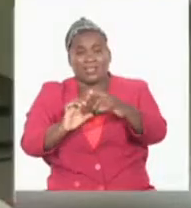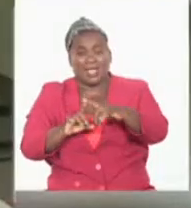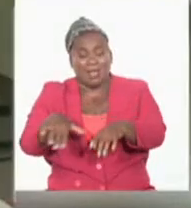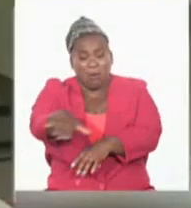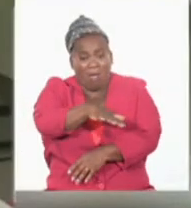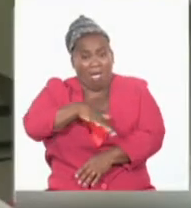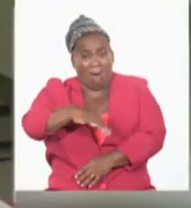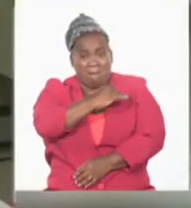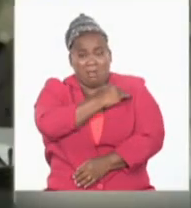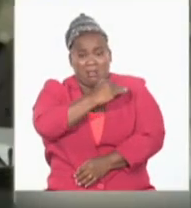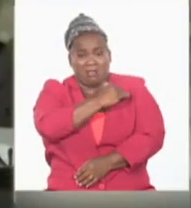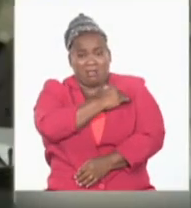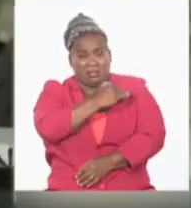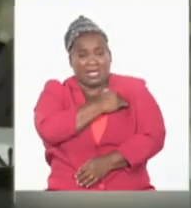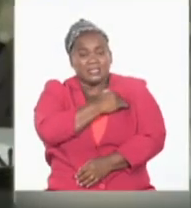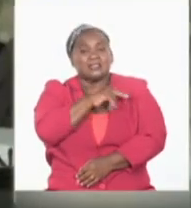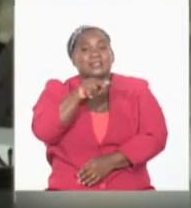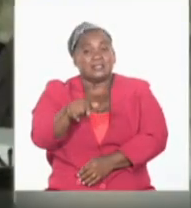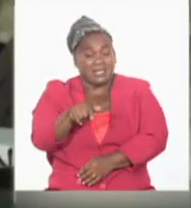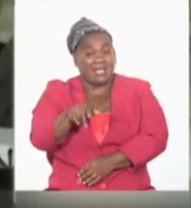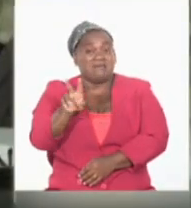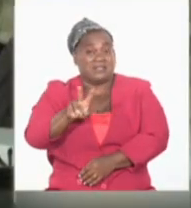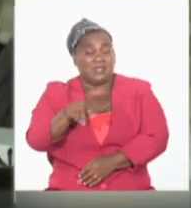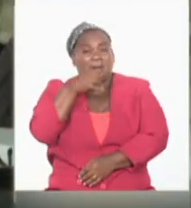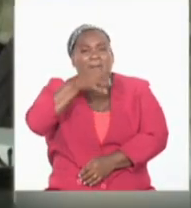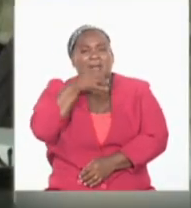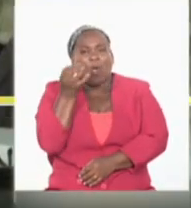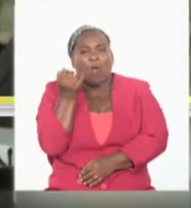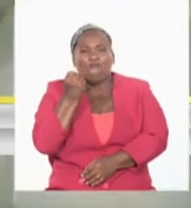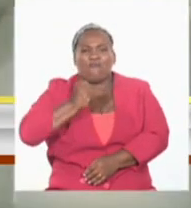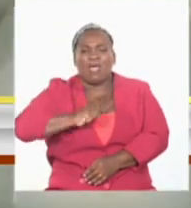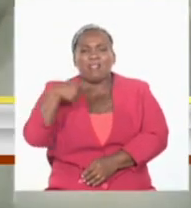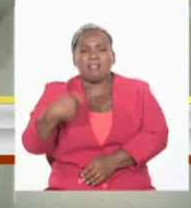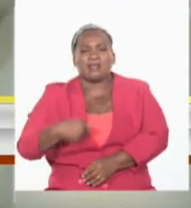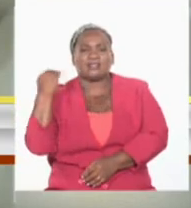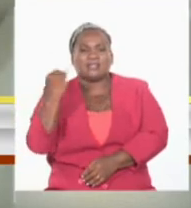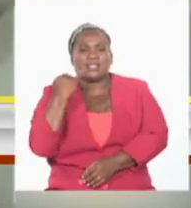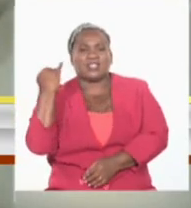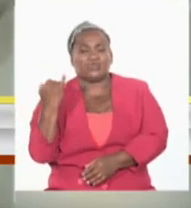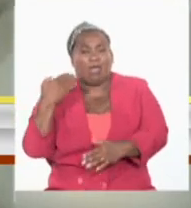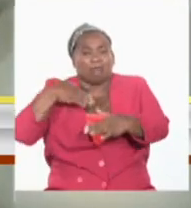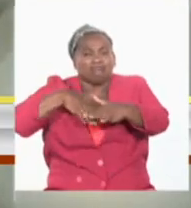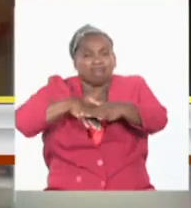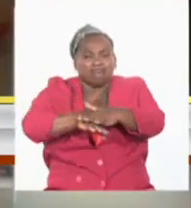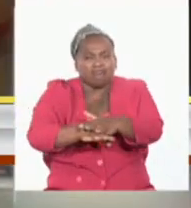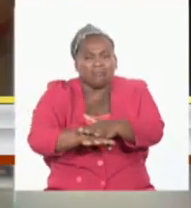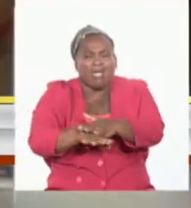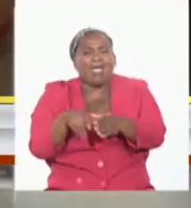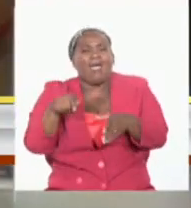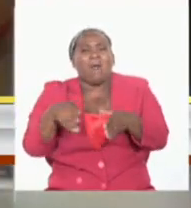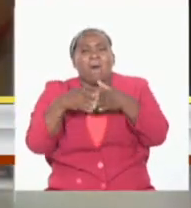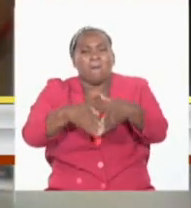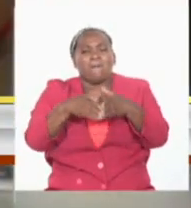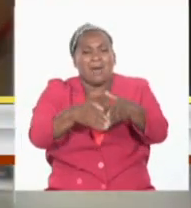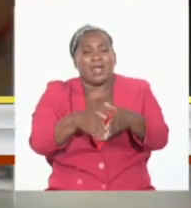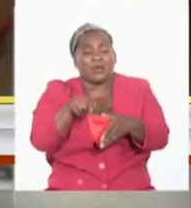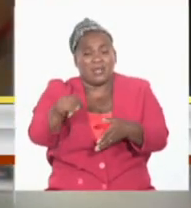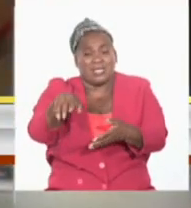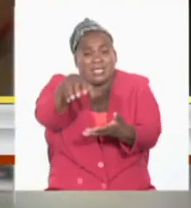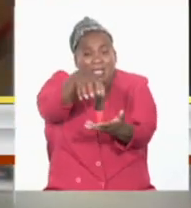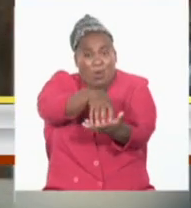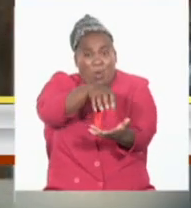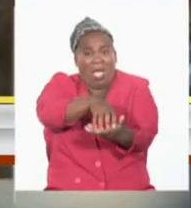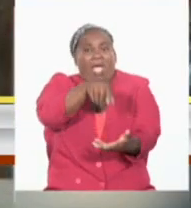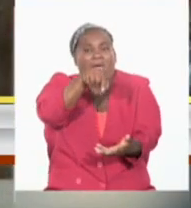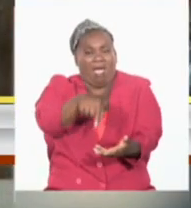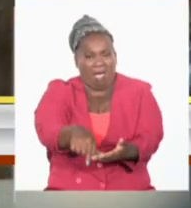venezolano. La organización calificó de inmoral y violatoria del derecho internacional que en ese despojado territorio en el oriente de Cuba se haya instalado un